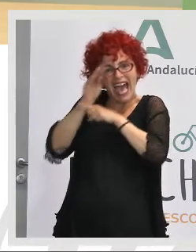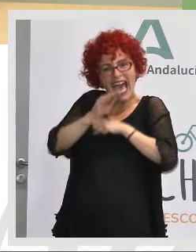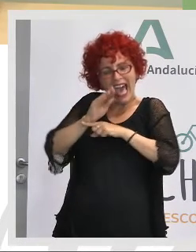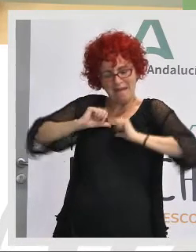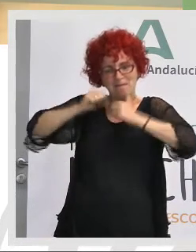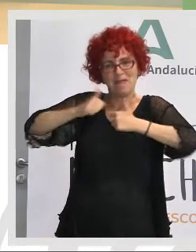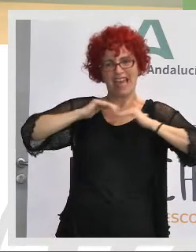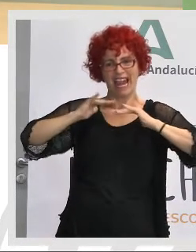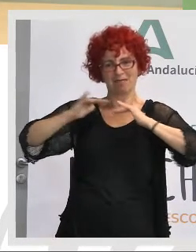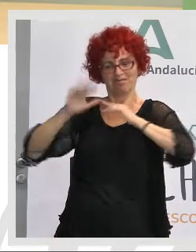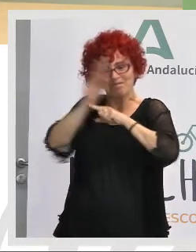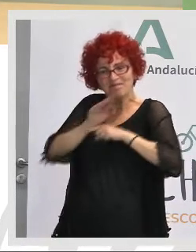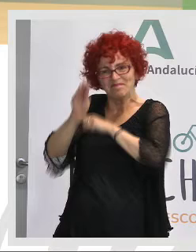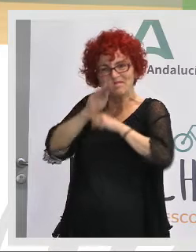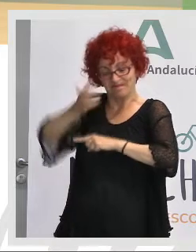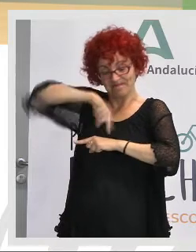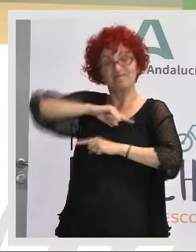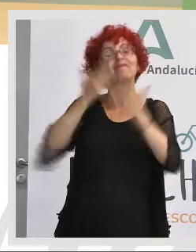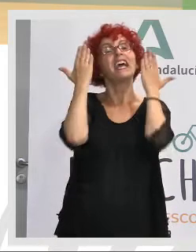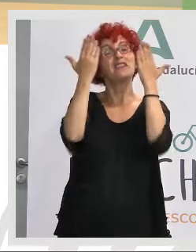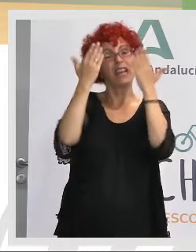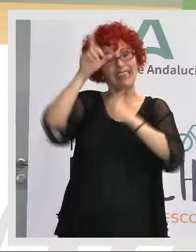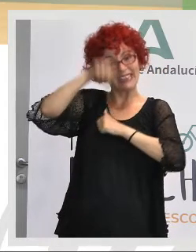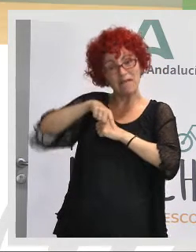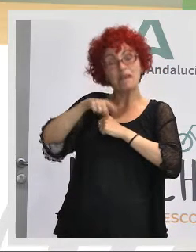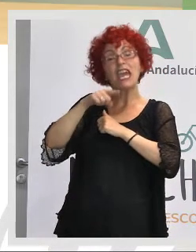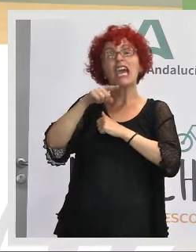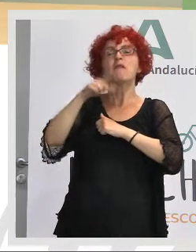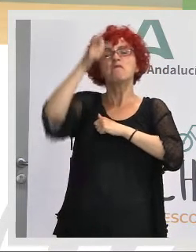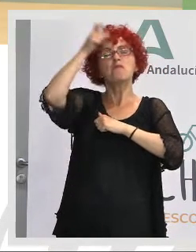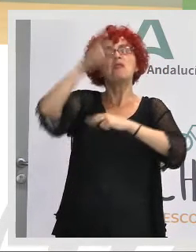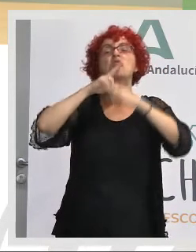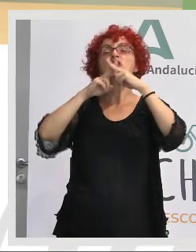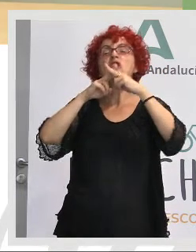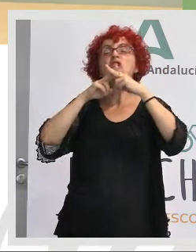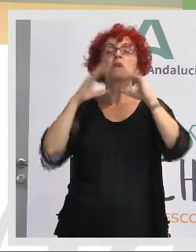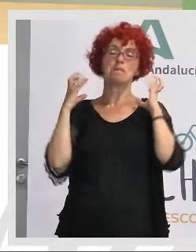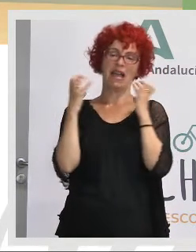educativa. Luego, enhorabuena también a Ojíjares, a su instituto,